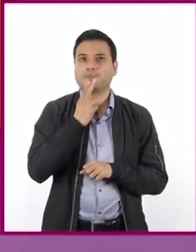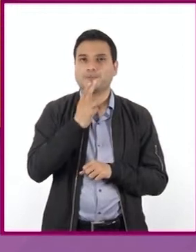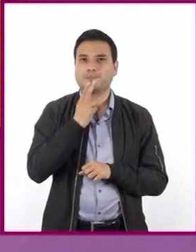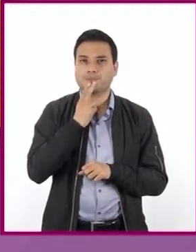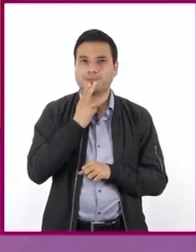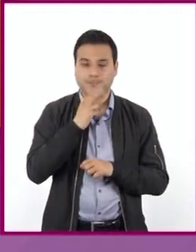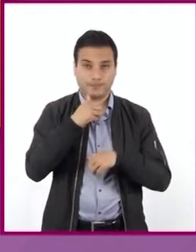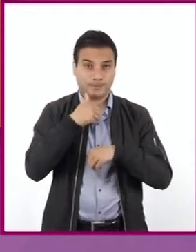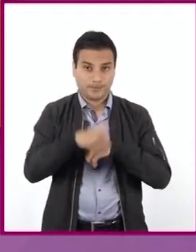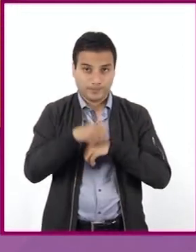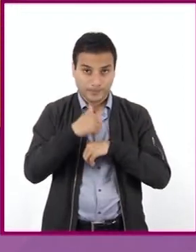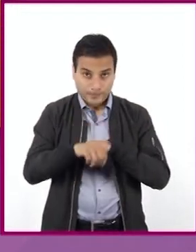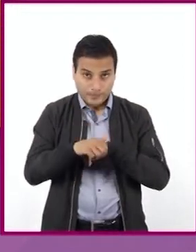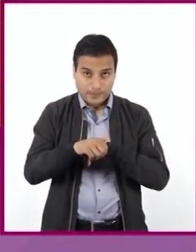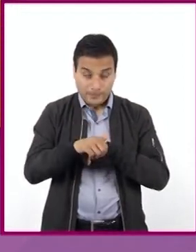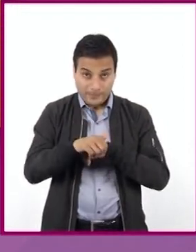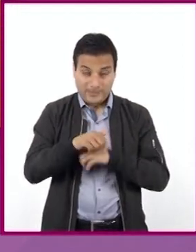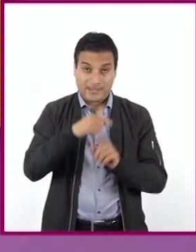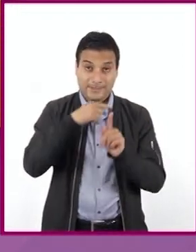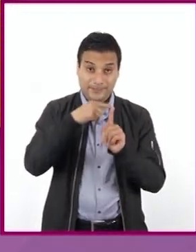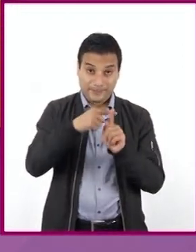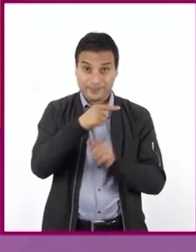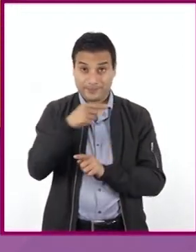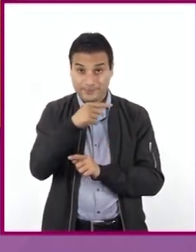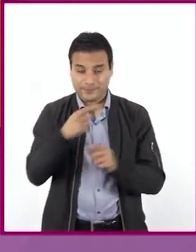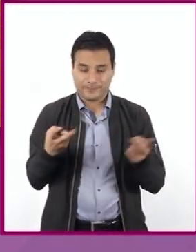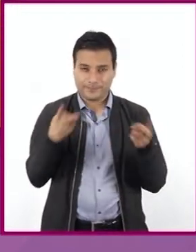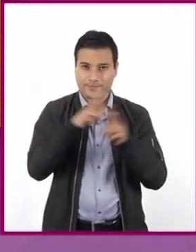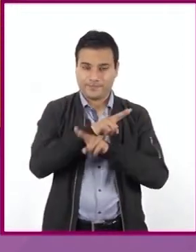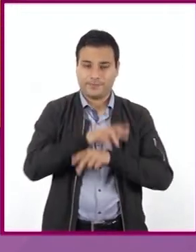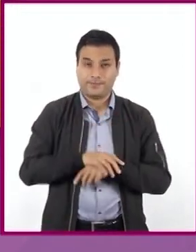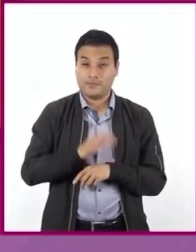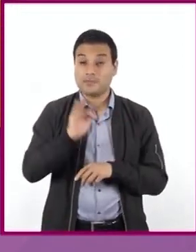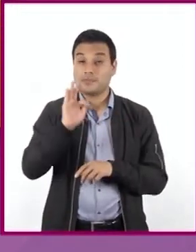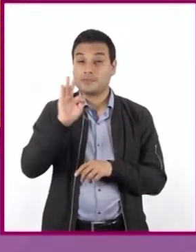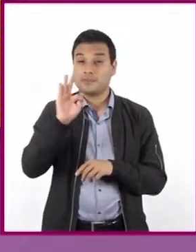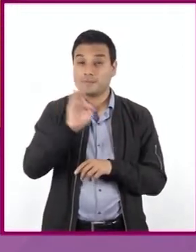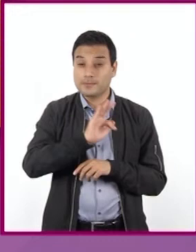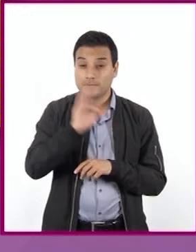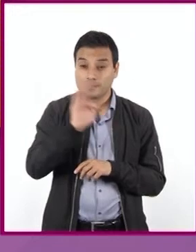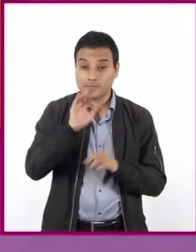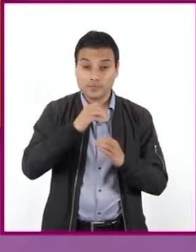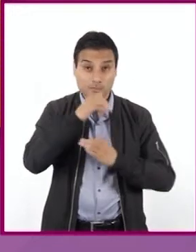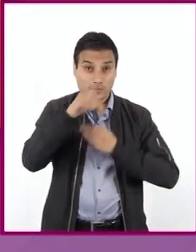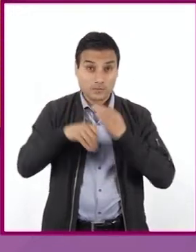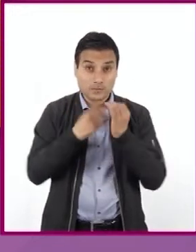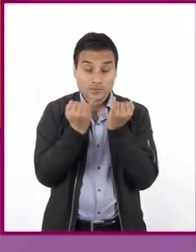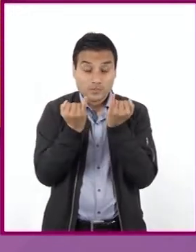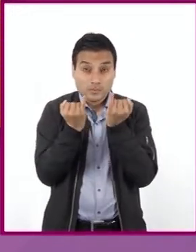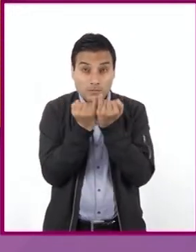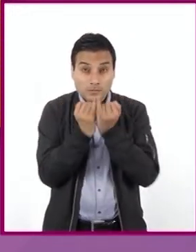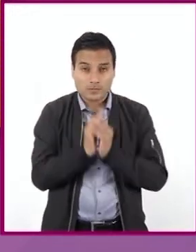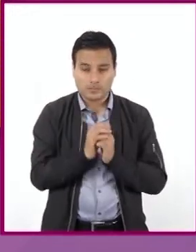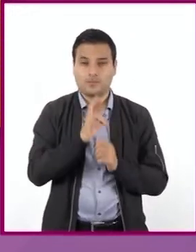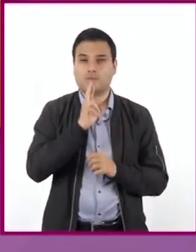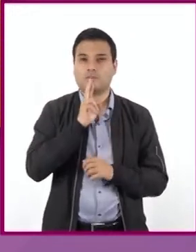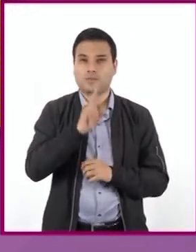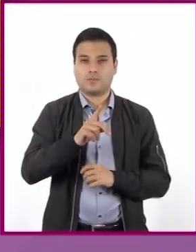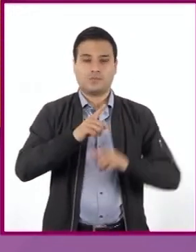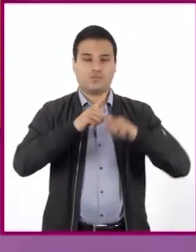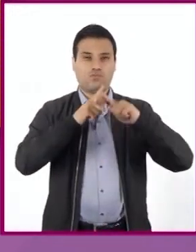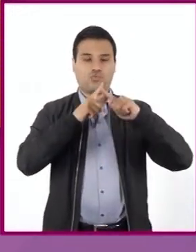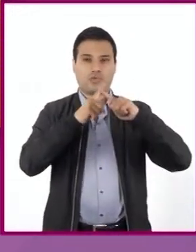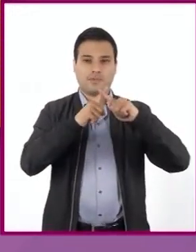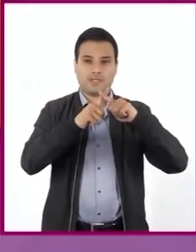coeficientes iguales. En caso de que todas las incógnitas tengan el mismo signo, se busca multiplicar por un